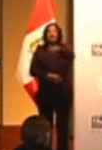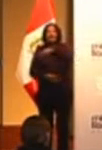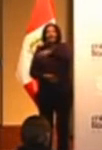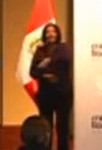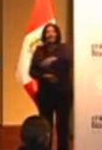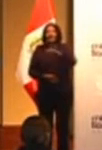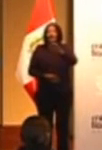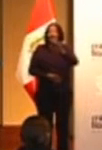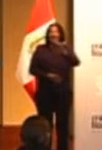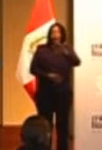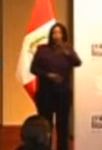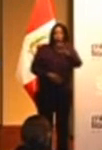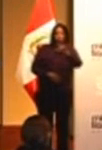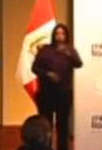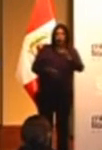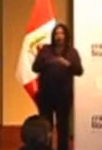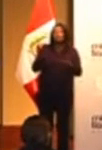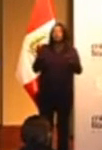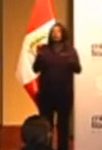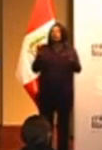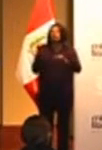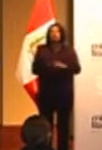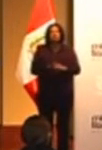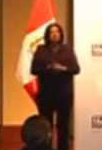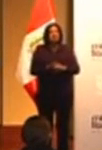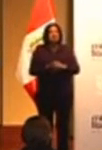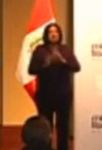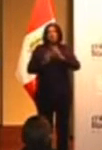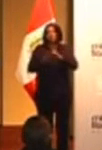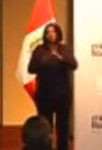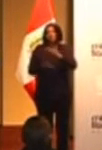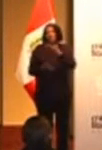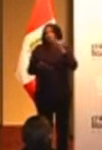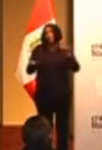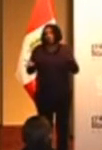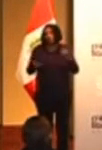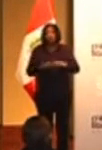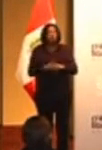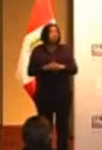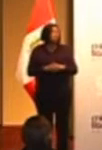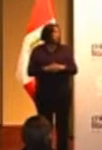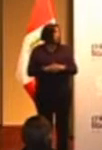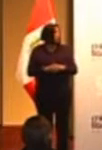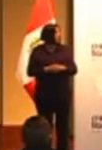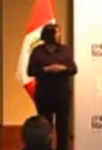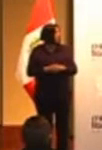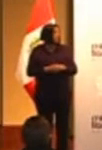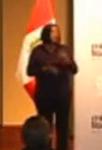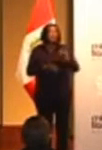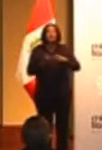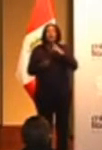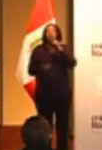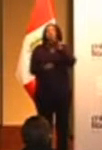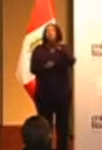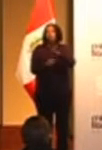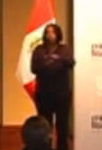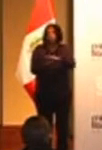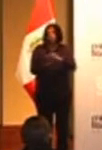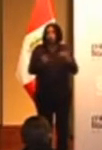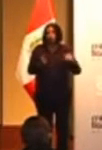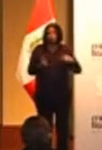donde vamos a dar una respuesta todavía mejor desde donde estemos para este compromiso que